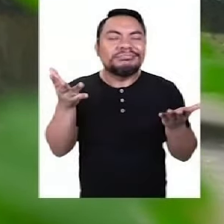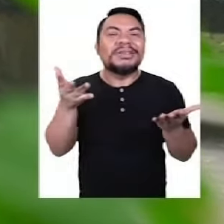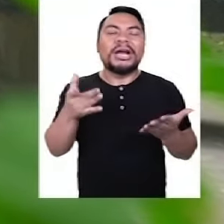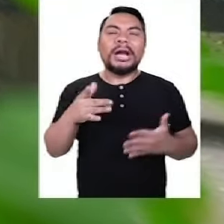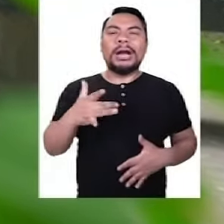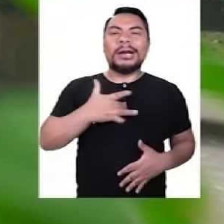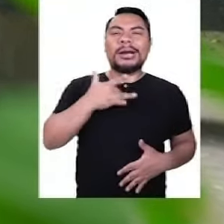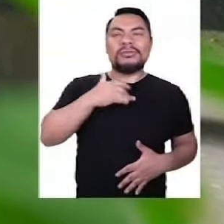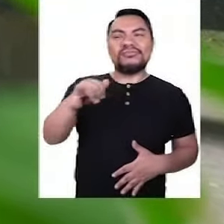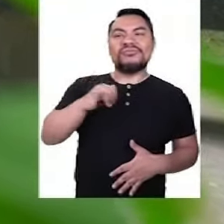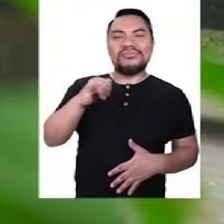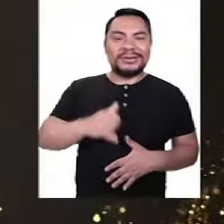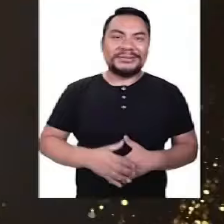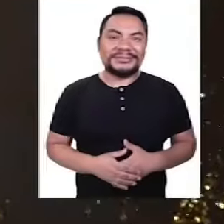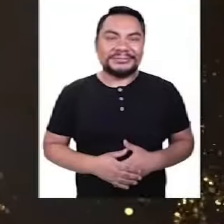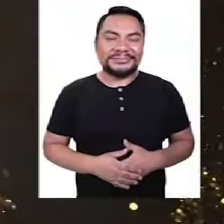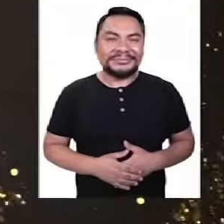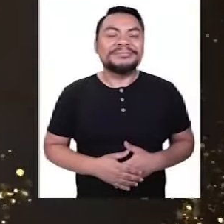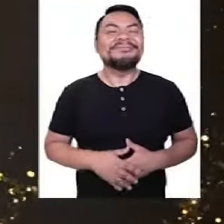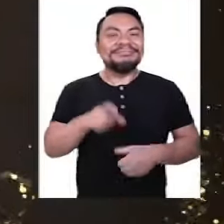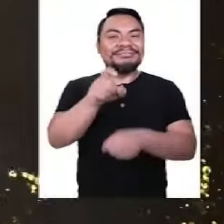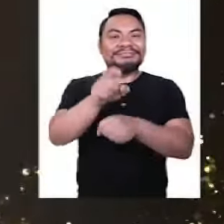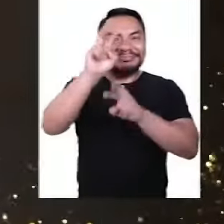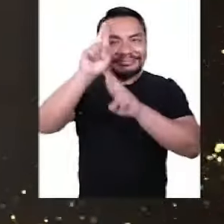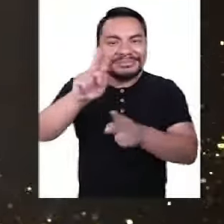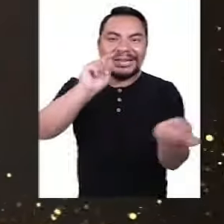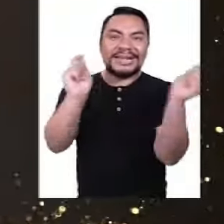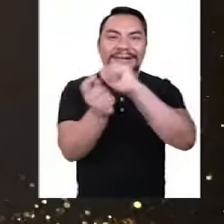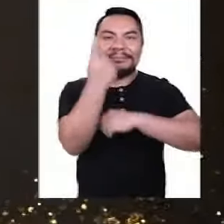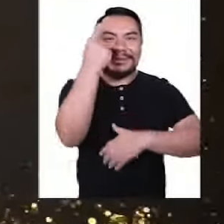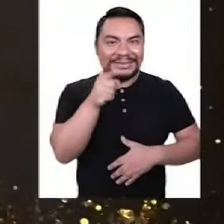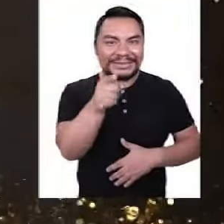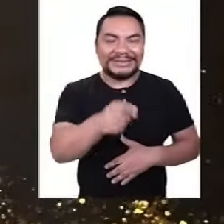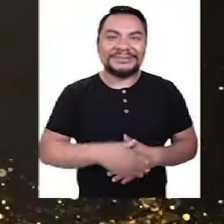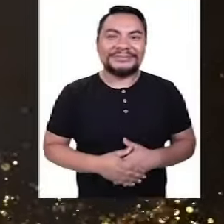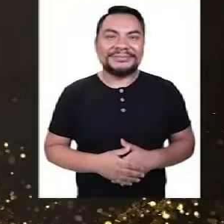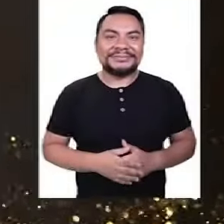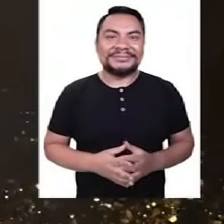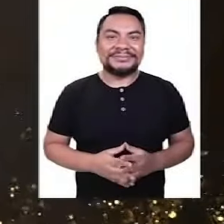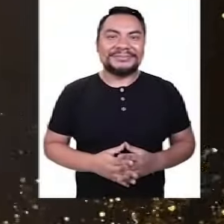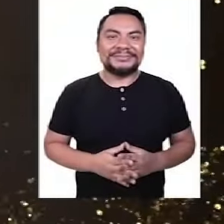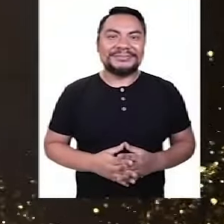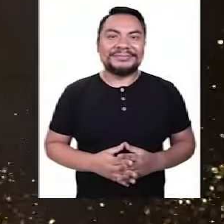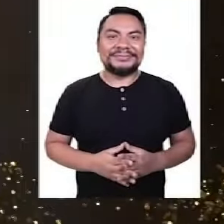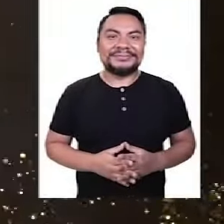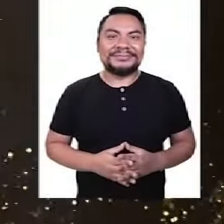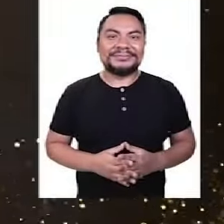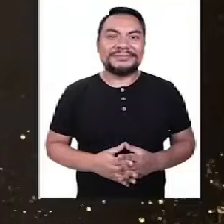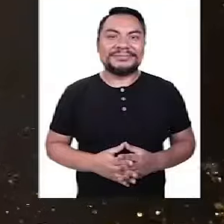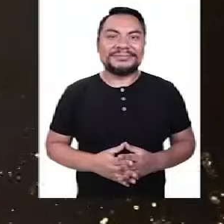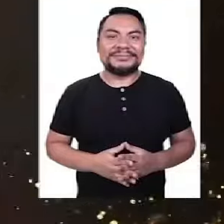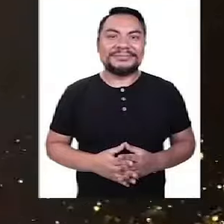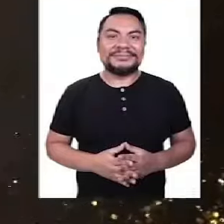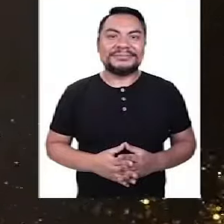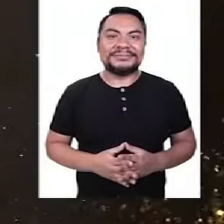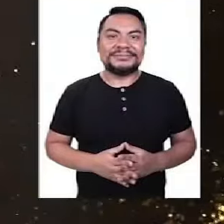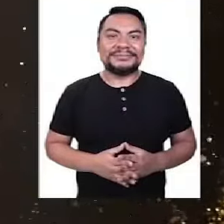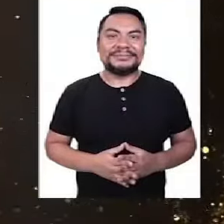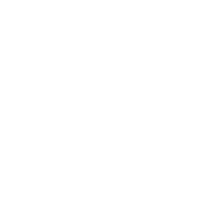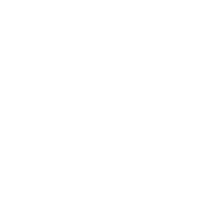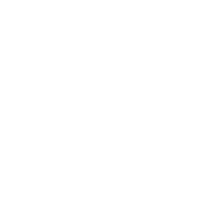la empatía forjando valores el cambio está en ti una campaña del